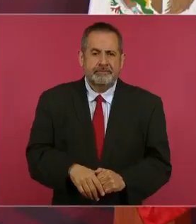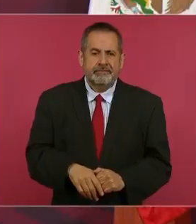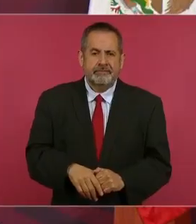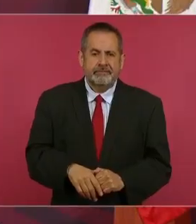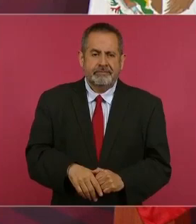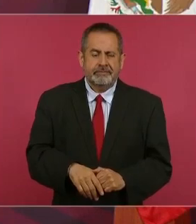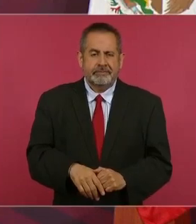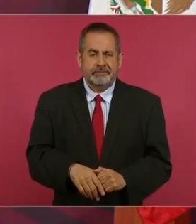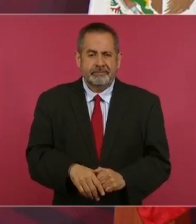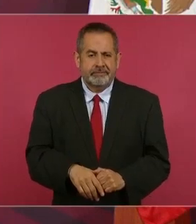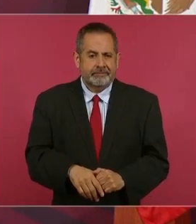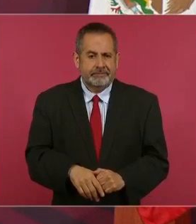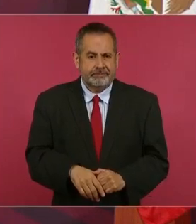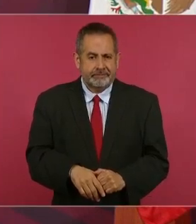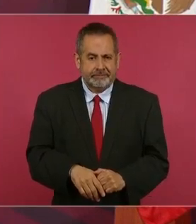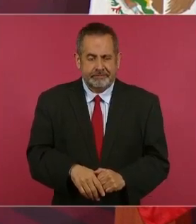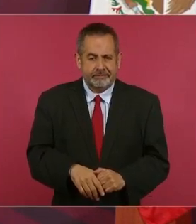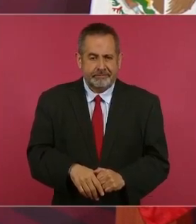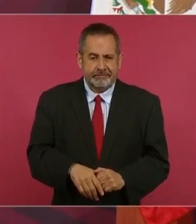el